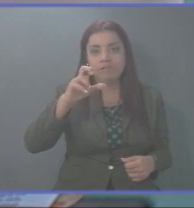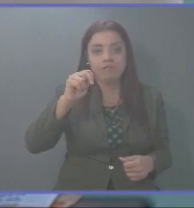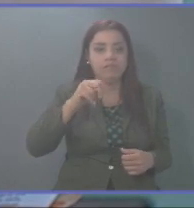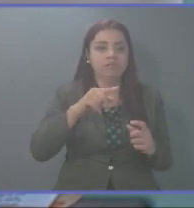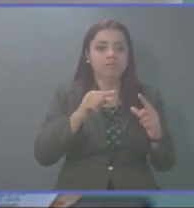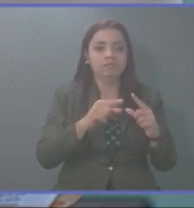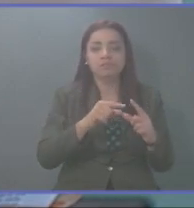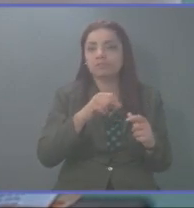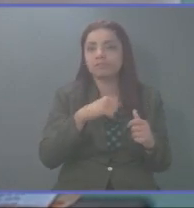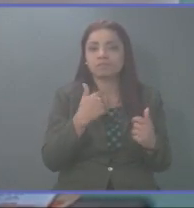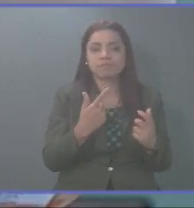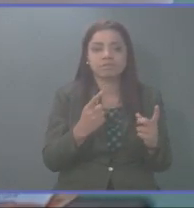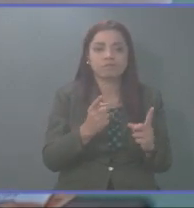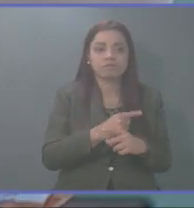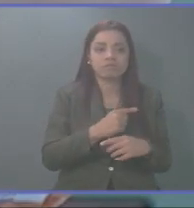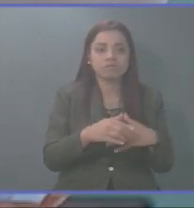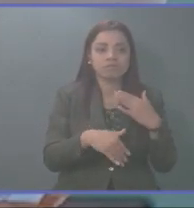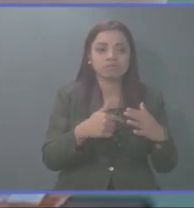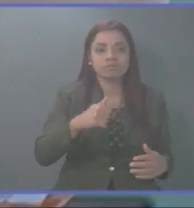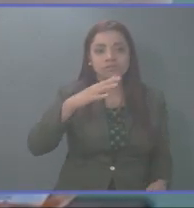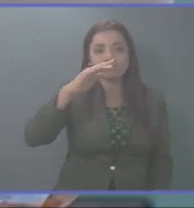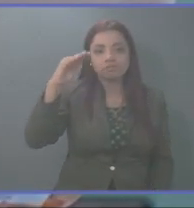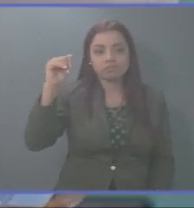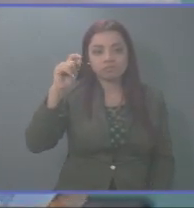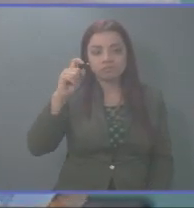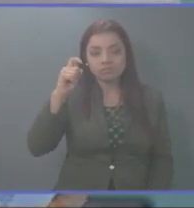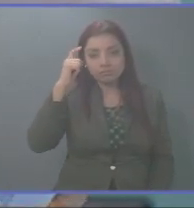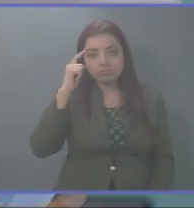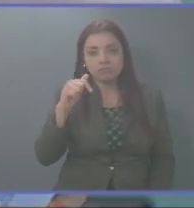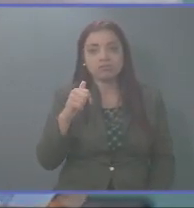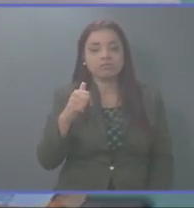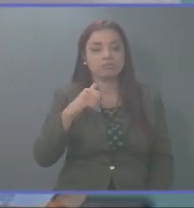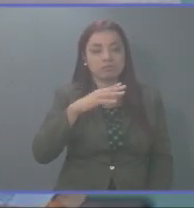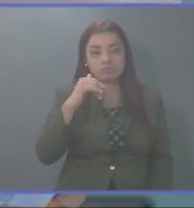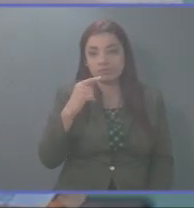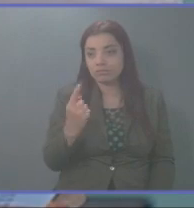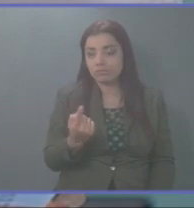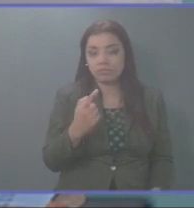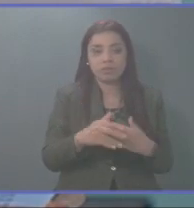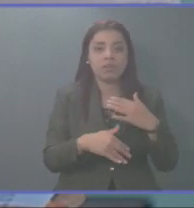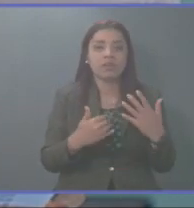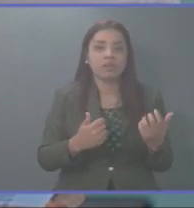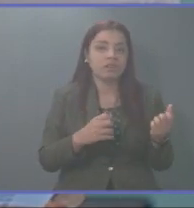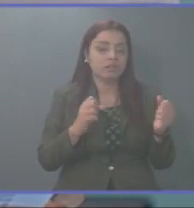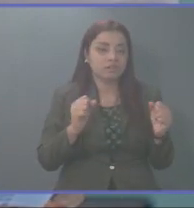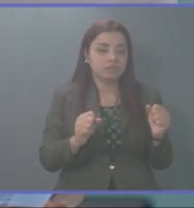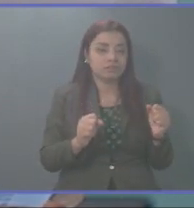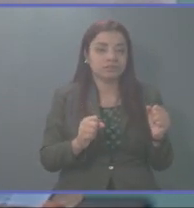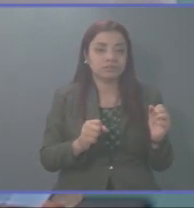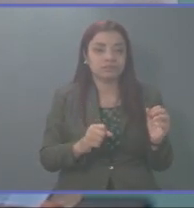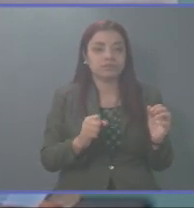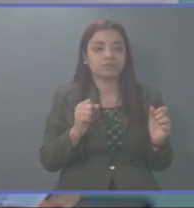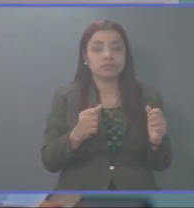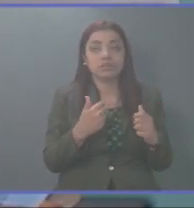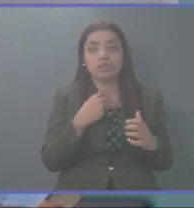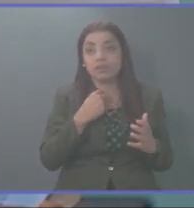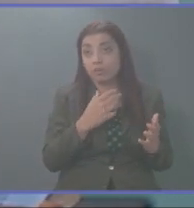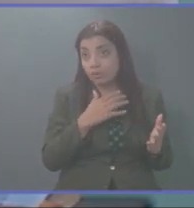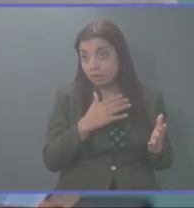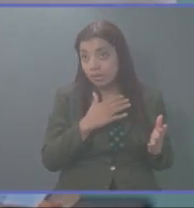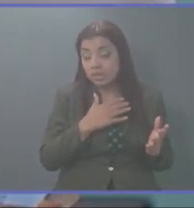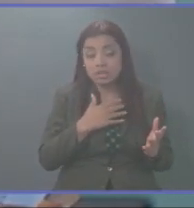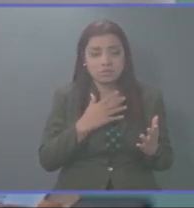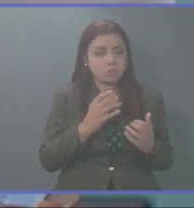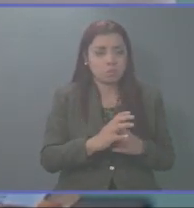los escaños todo el territorio de la República se considera una sola circunscripción, no se advierte dificultades, puesto que la distribución